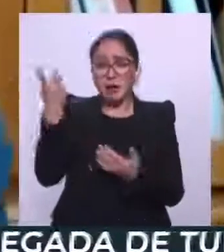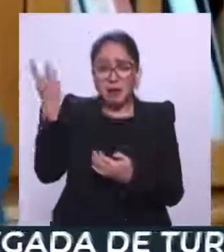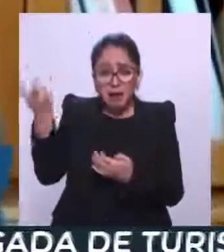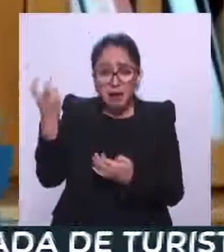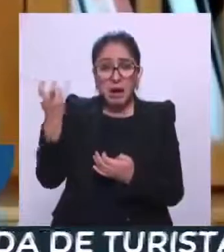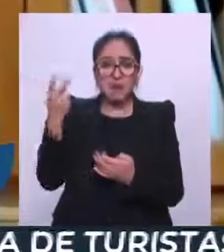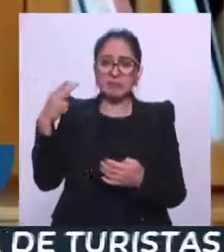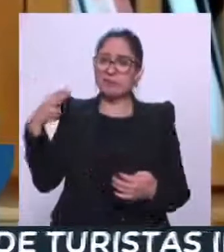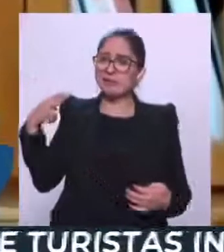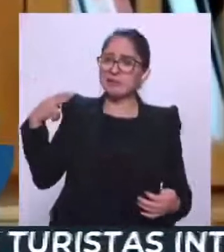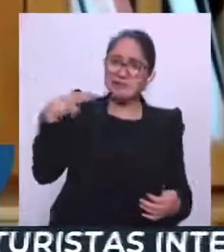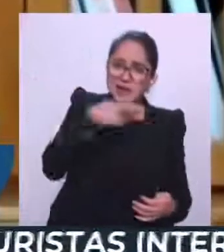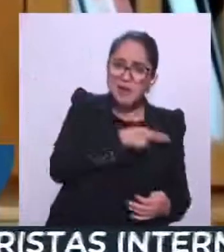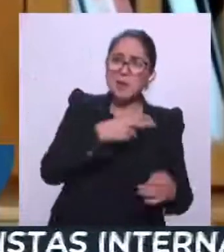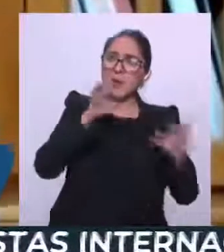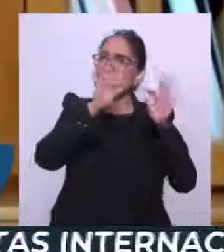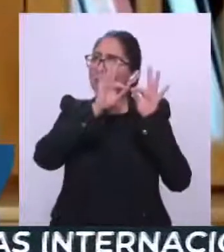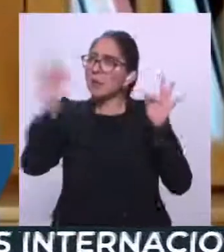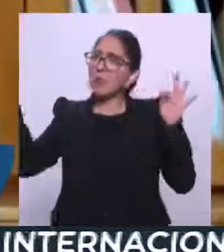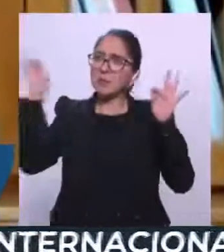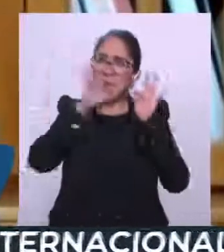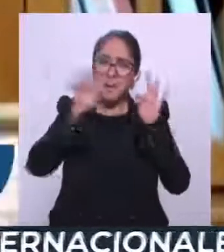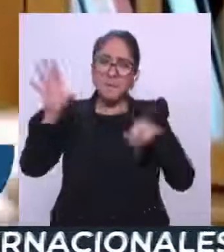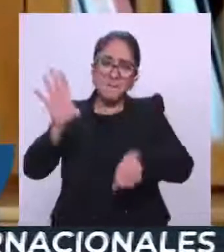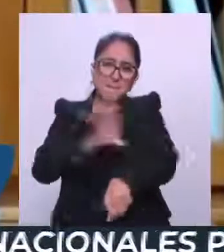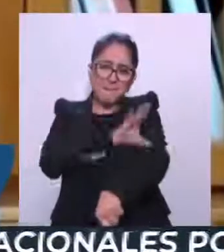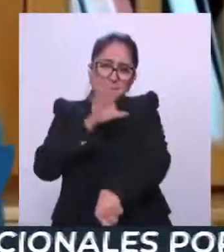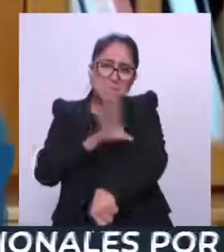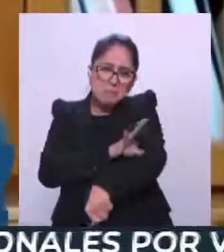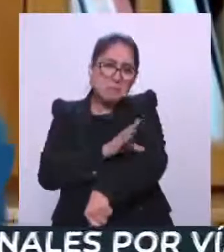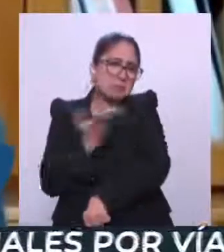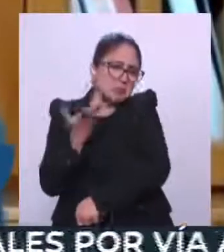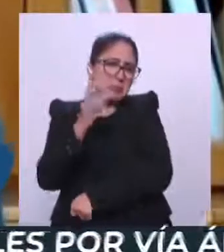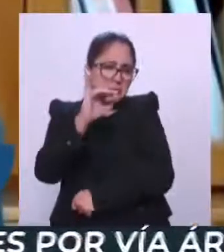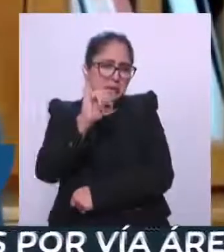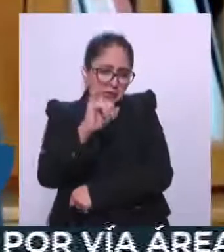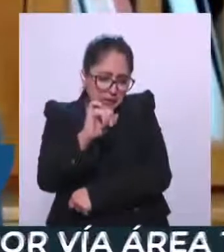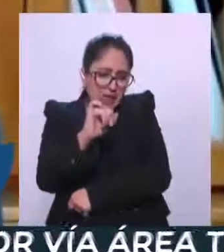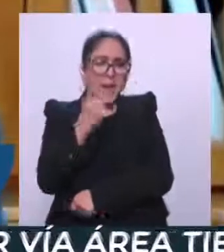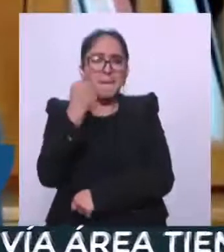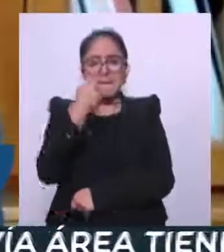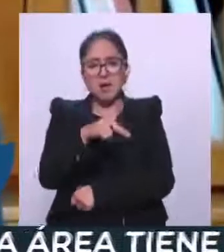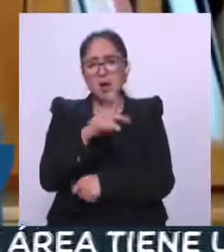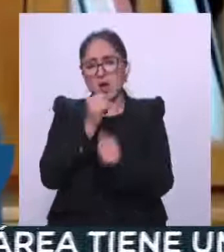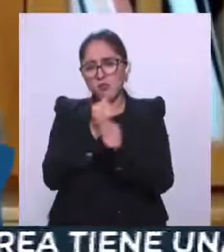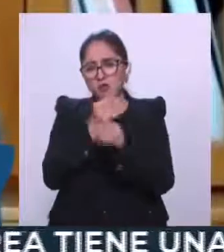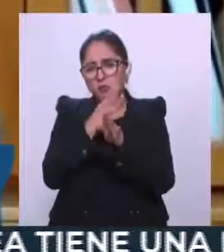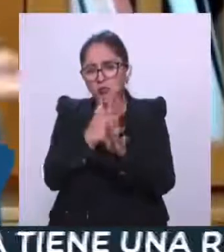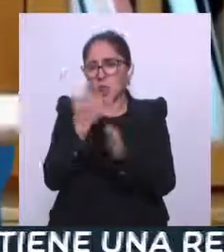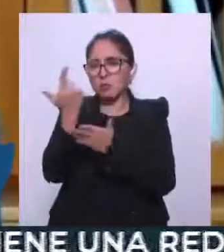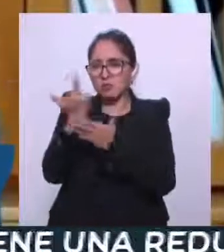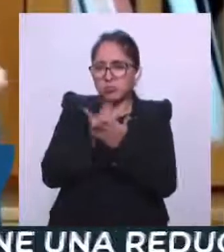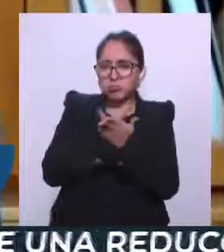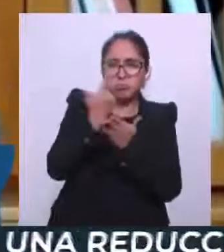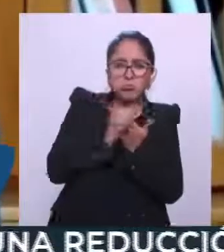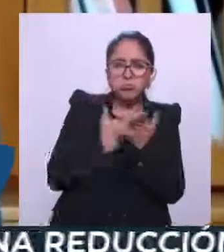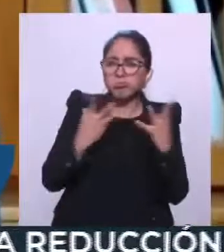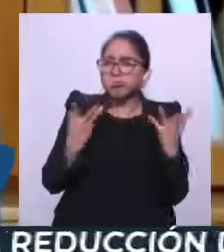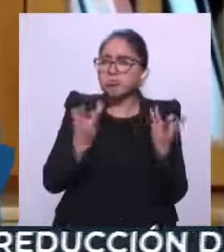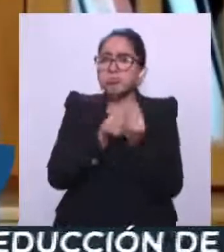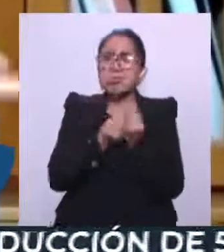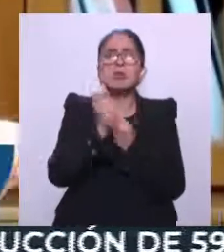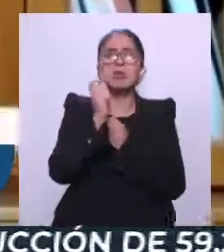reaccionó de manera robusta, efectivamente. Más o menos los datos que nos dan es que la mitad de los